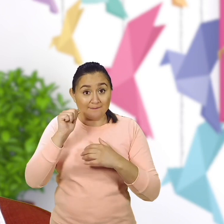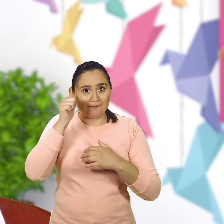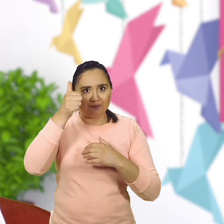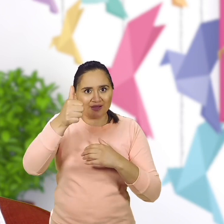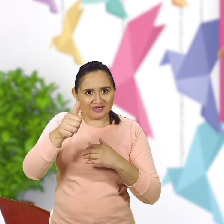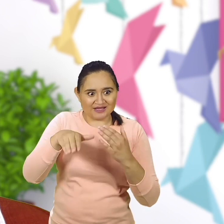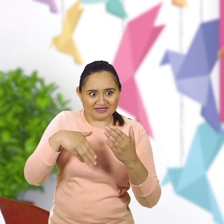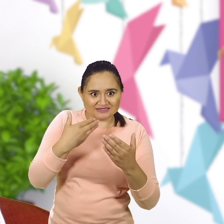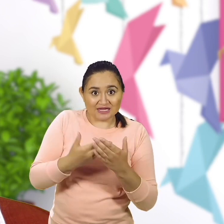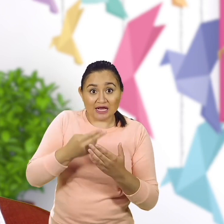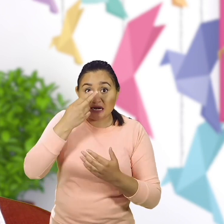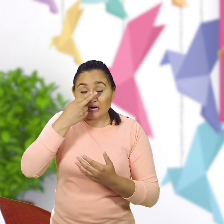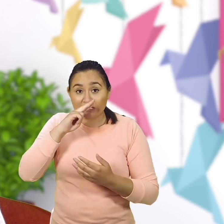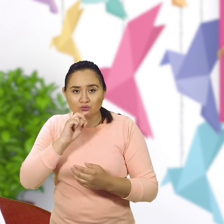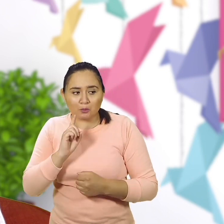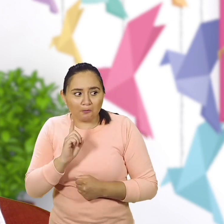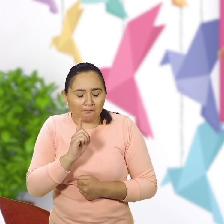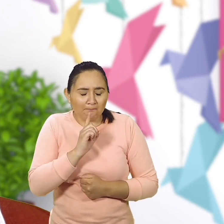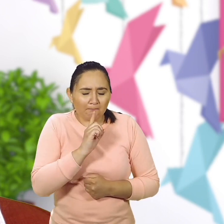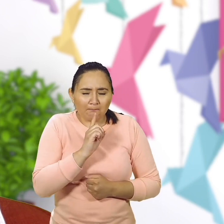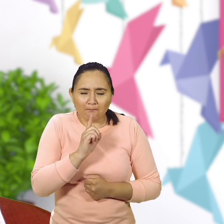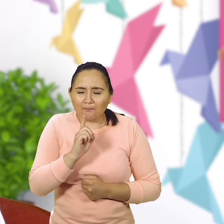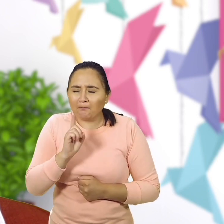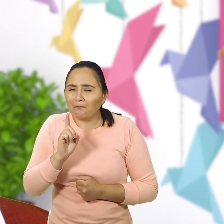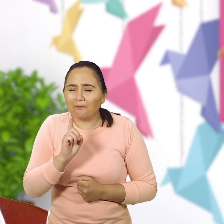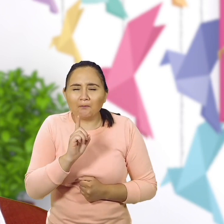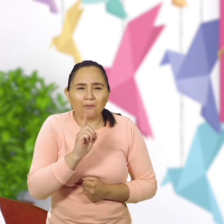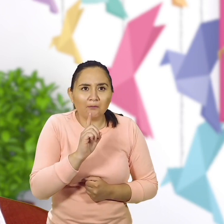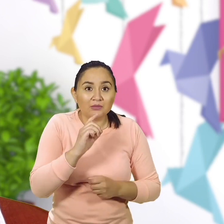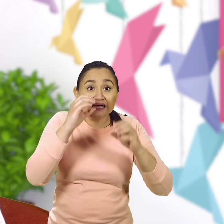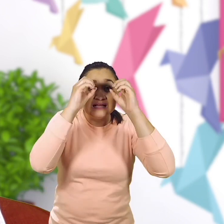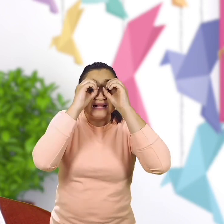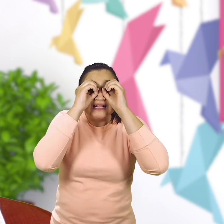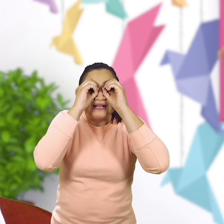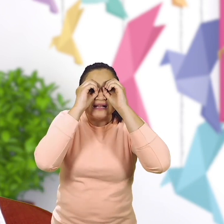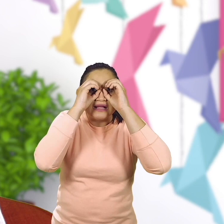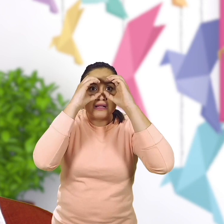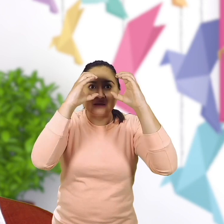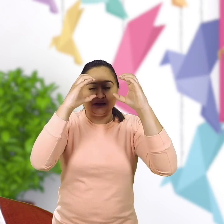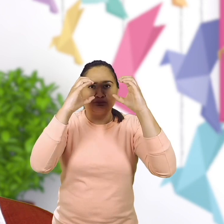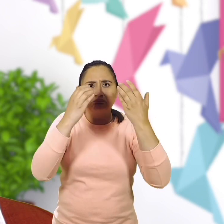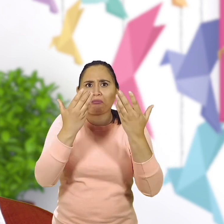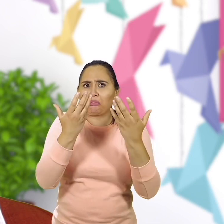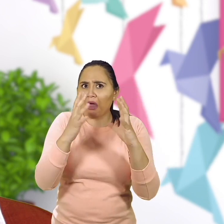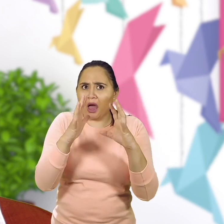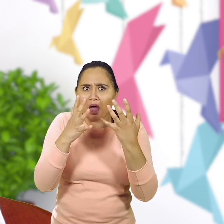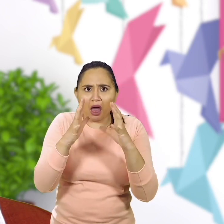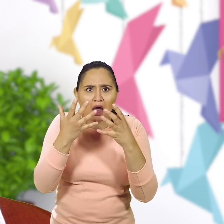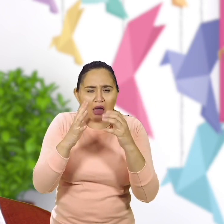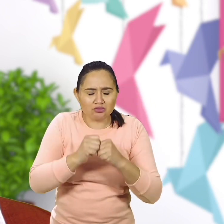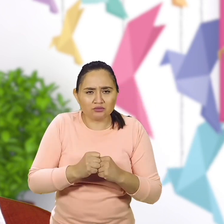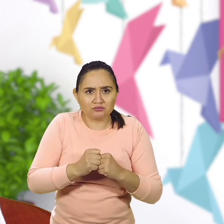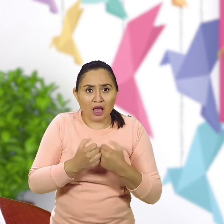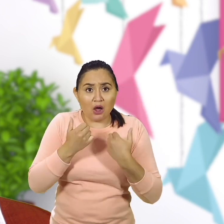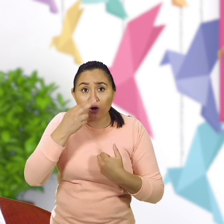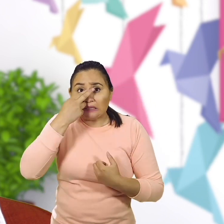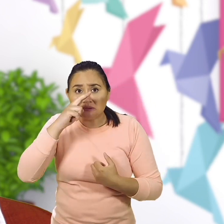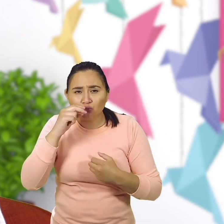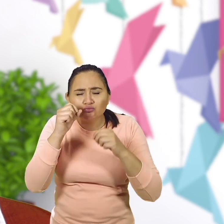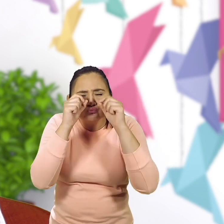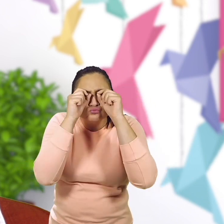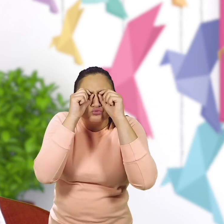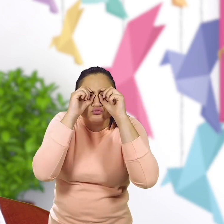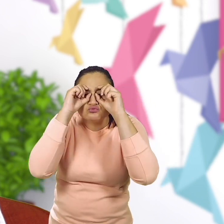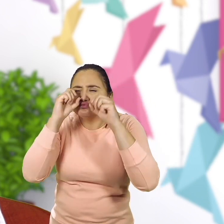sorpresa fue mayor cuando lo vieron llegar sin sus lentes. Sus ojos, que antes se veían enormes y amenazadores,